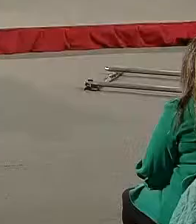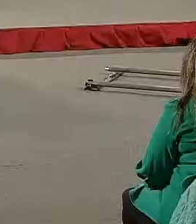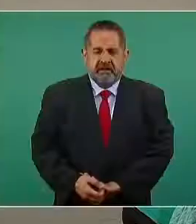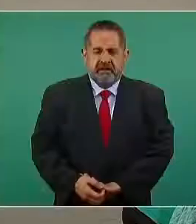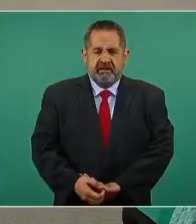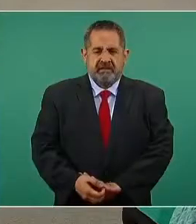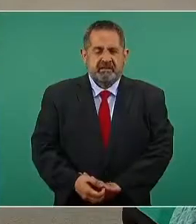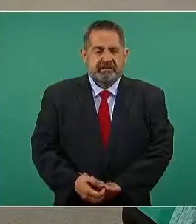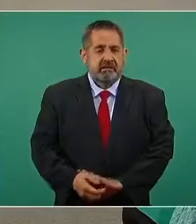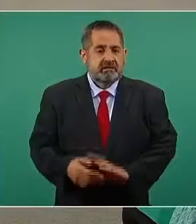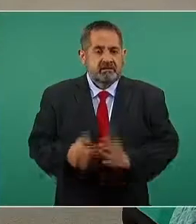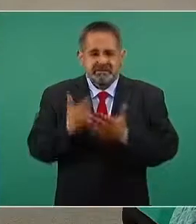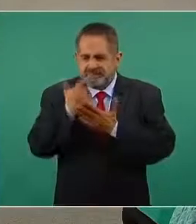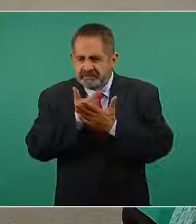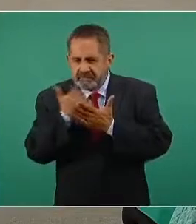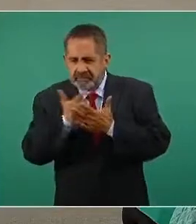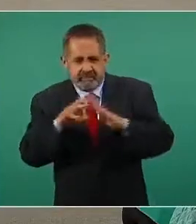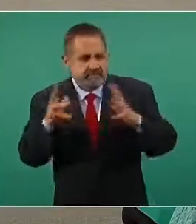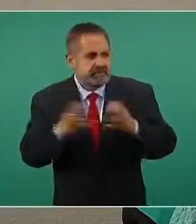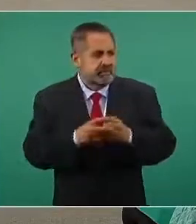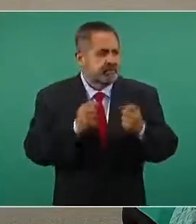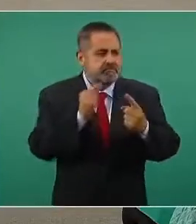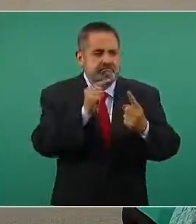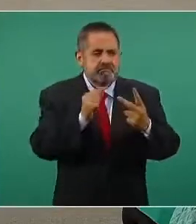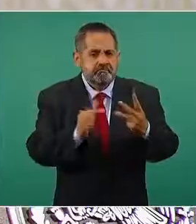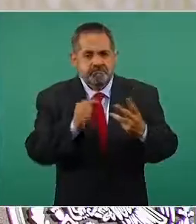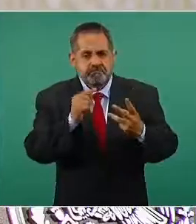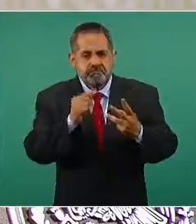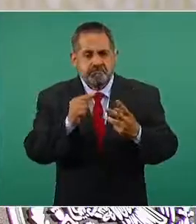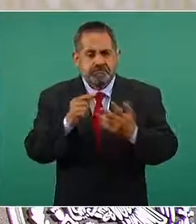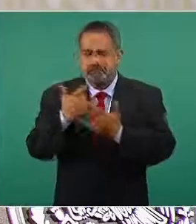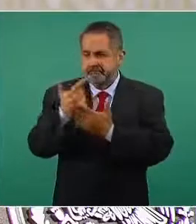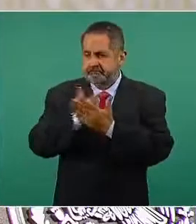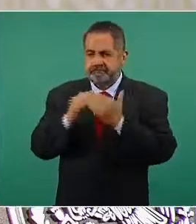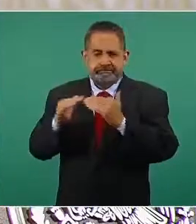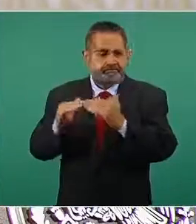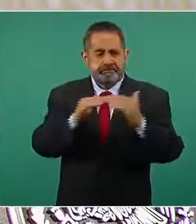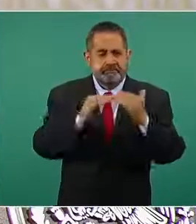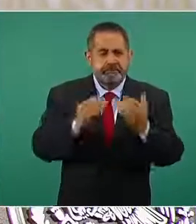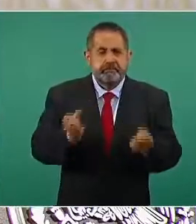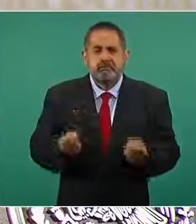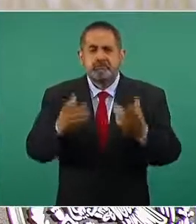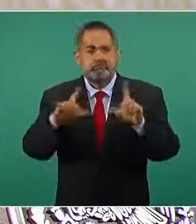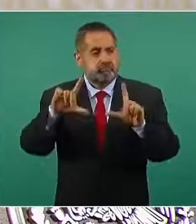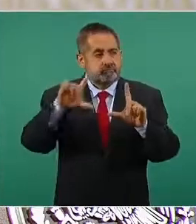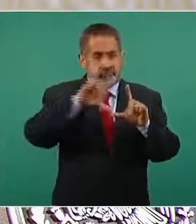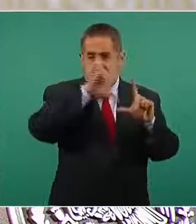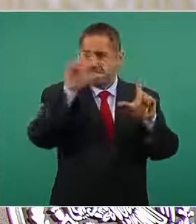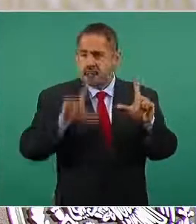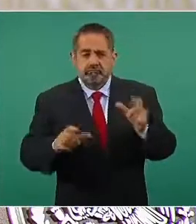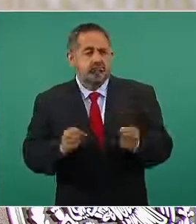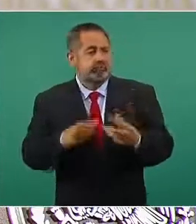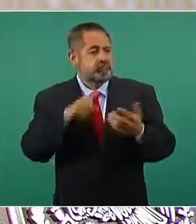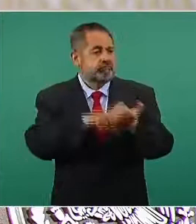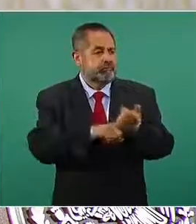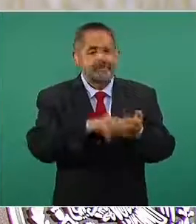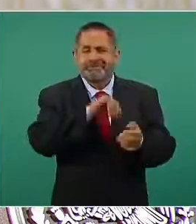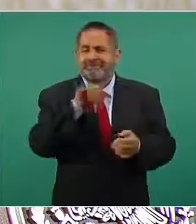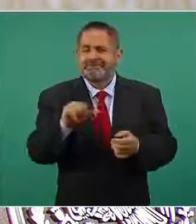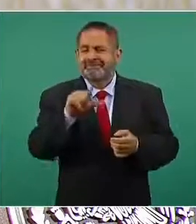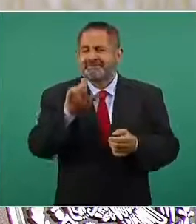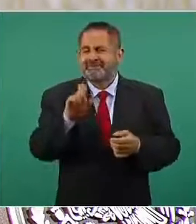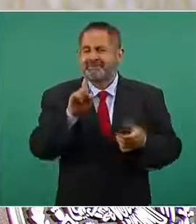platicando, que sea homologado para saber cuántas presas de jales hay en el